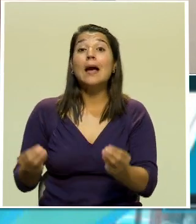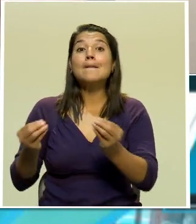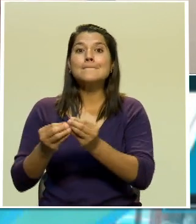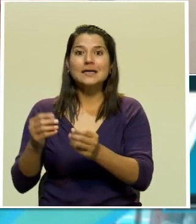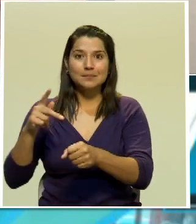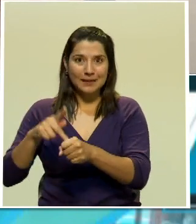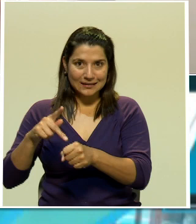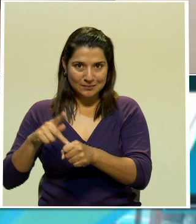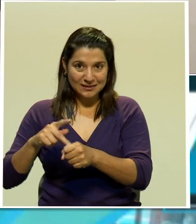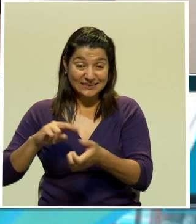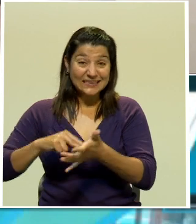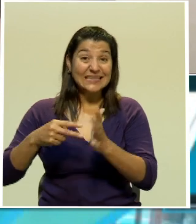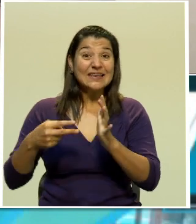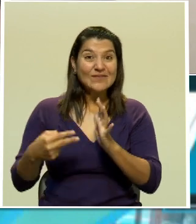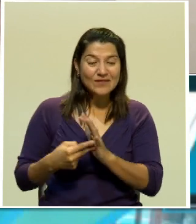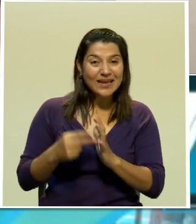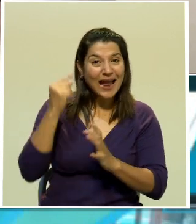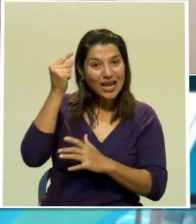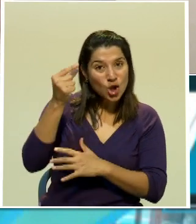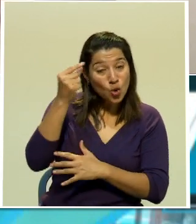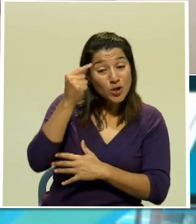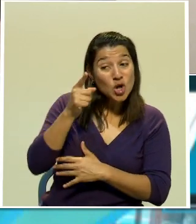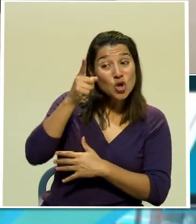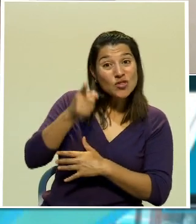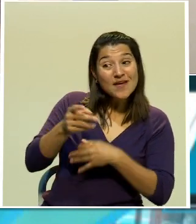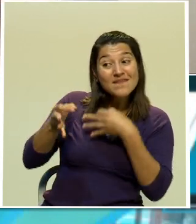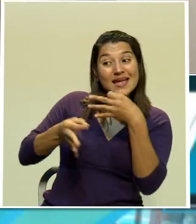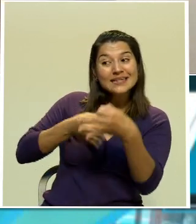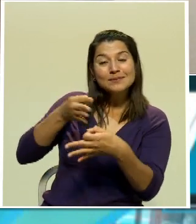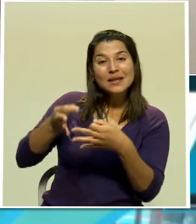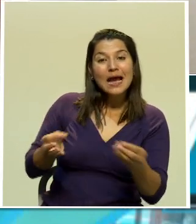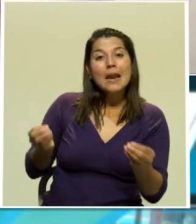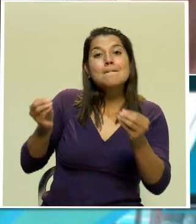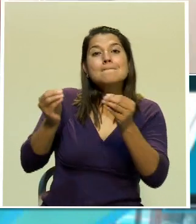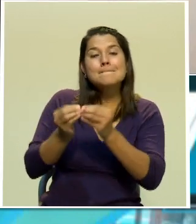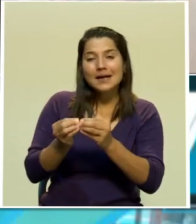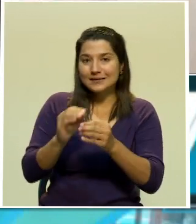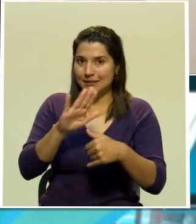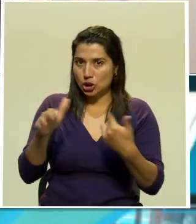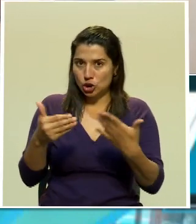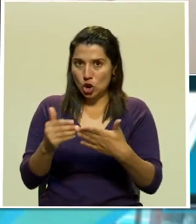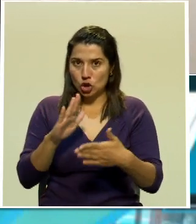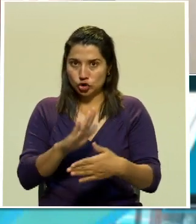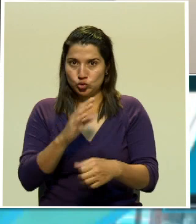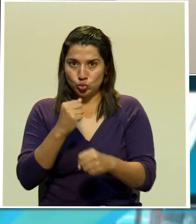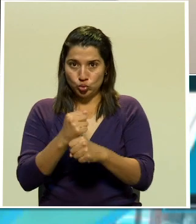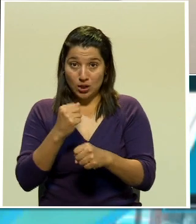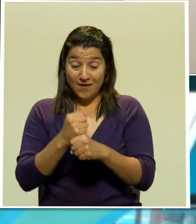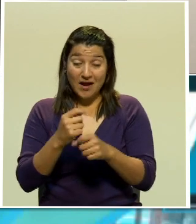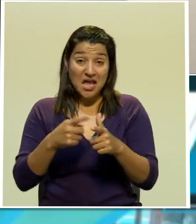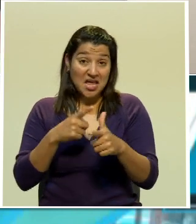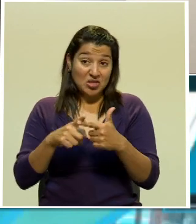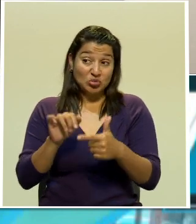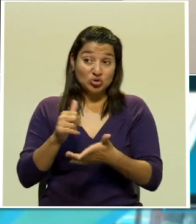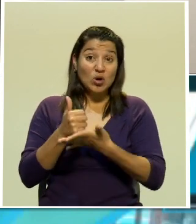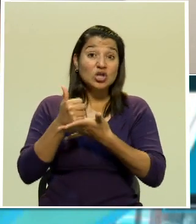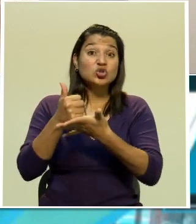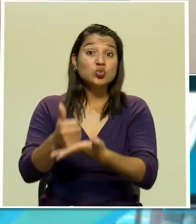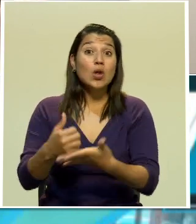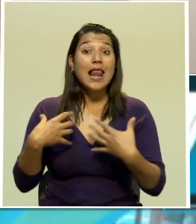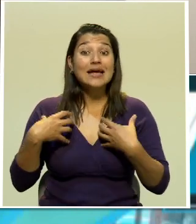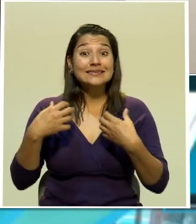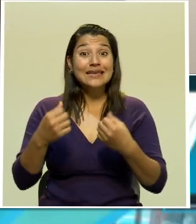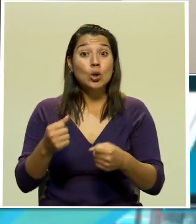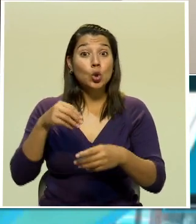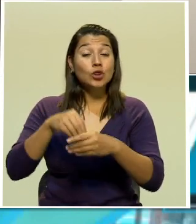de cuentas sobre lo que esos gobernantes hacen en el poder. Entonces eso ayuda a la salud de la democracia en todo el país y entre